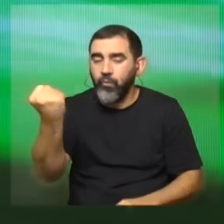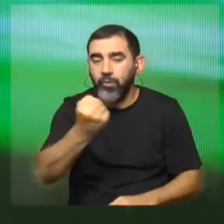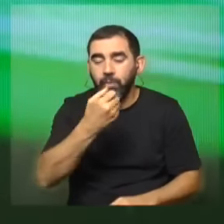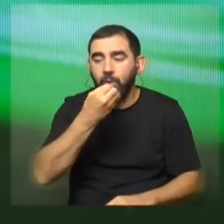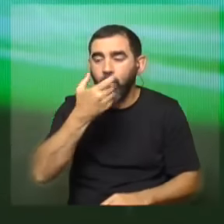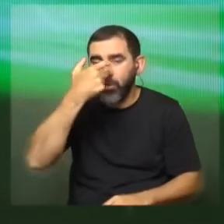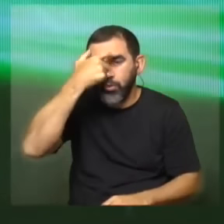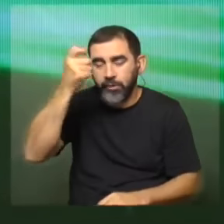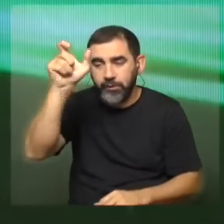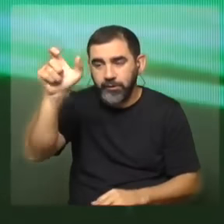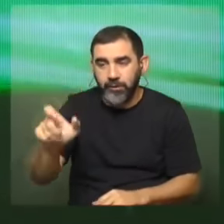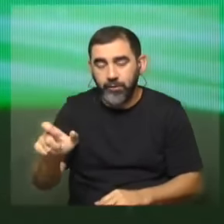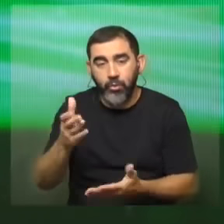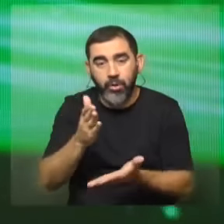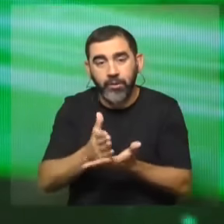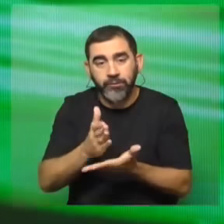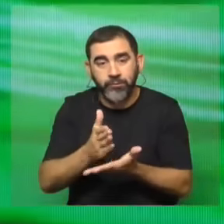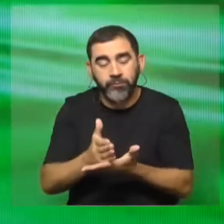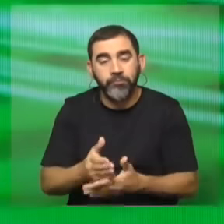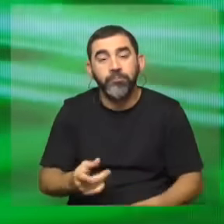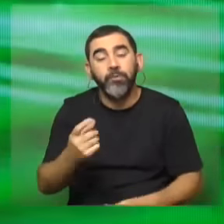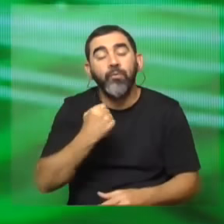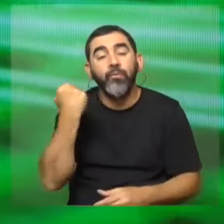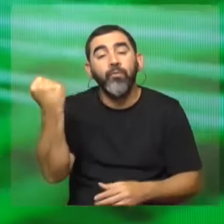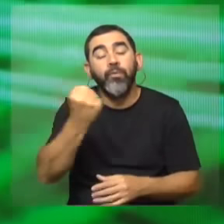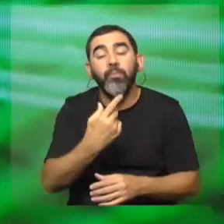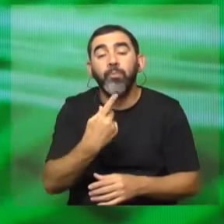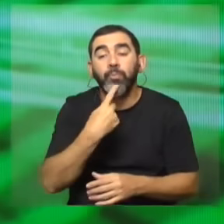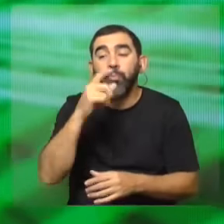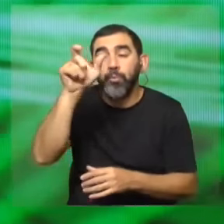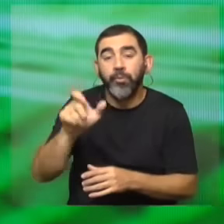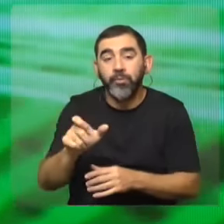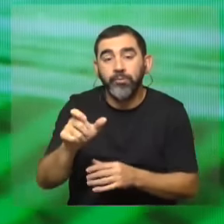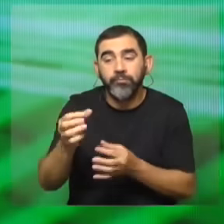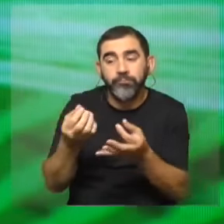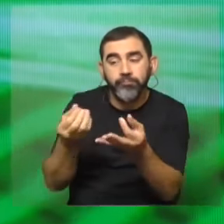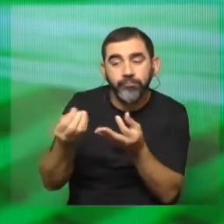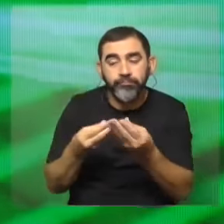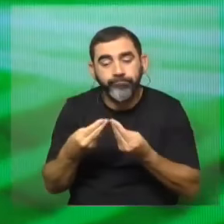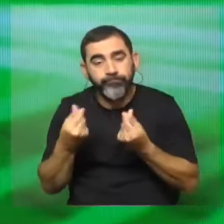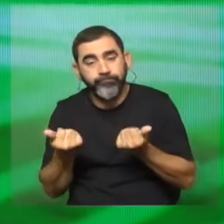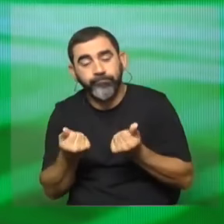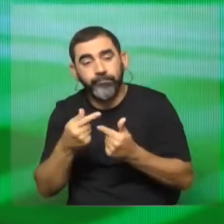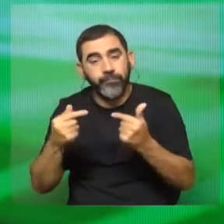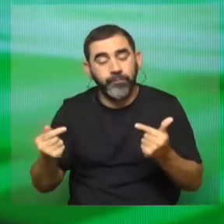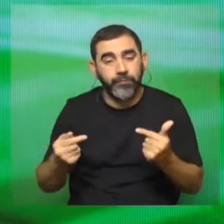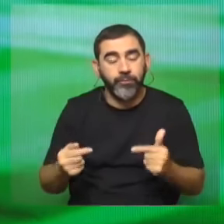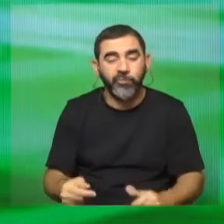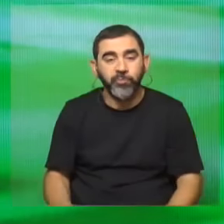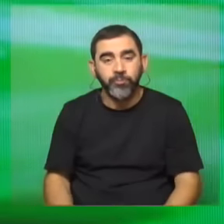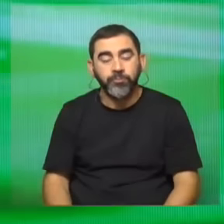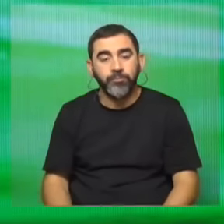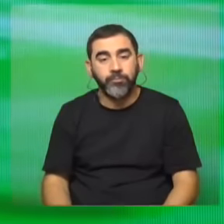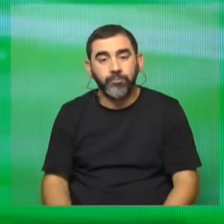técnicos en el asesoramiento pero es fundamental tener políticos que le pongan la sensibilidad a las cosas este